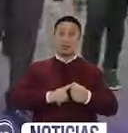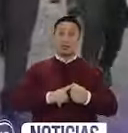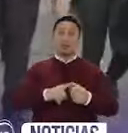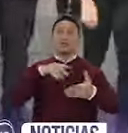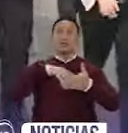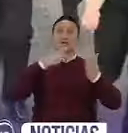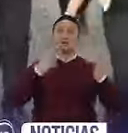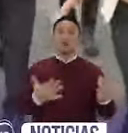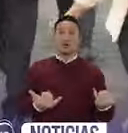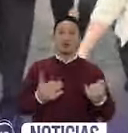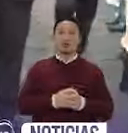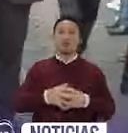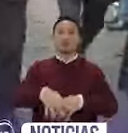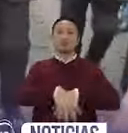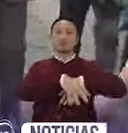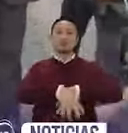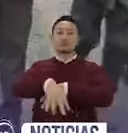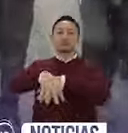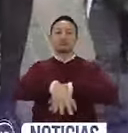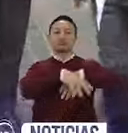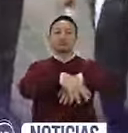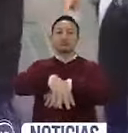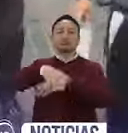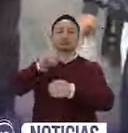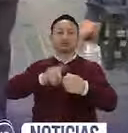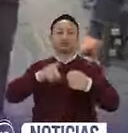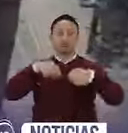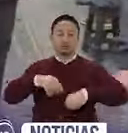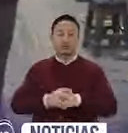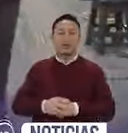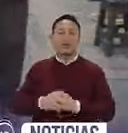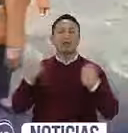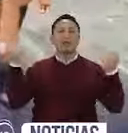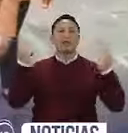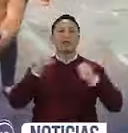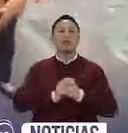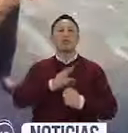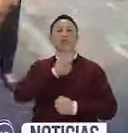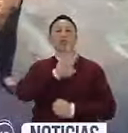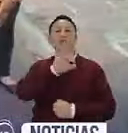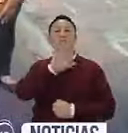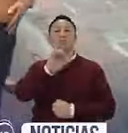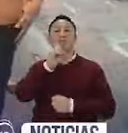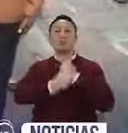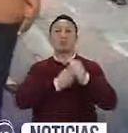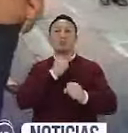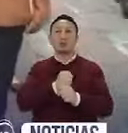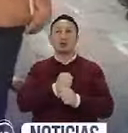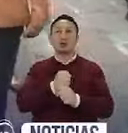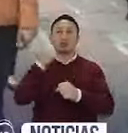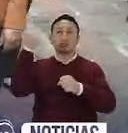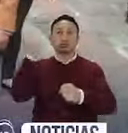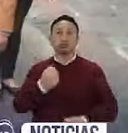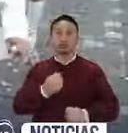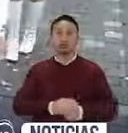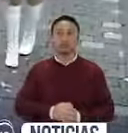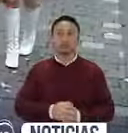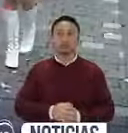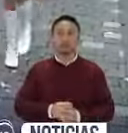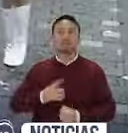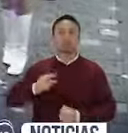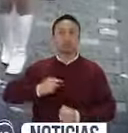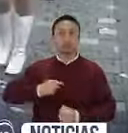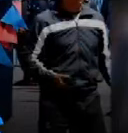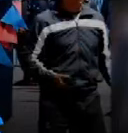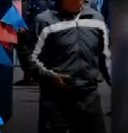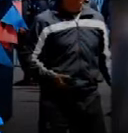Estudiantes protagonizaron el saludo a Quito y el pregón por los 490 años de fundación. Los detalles al